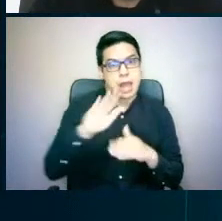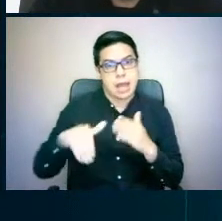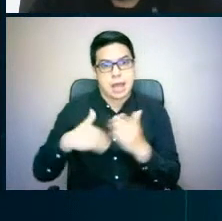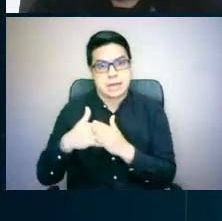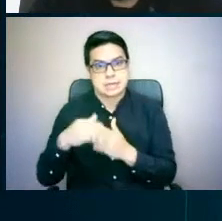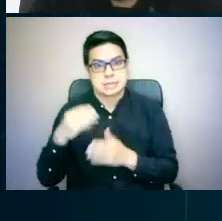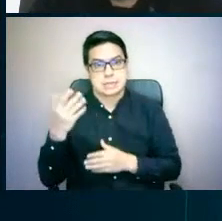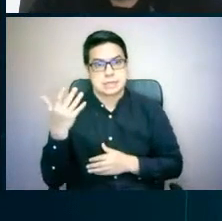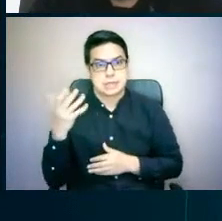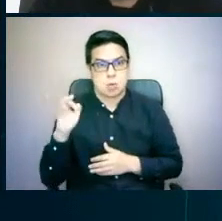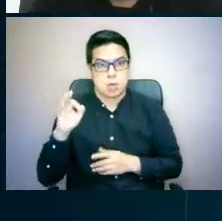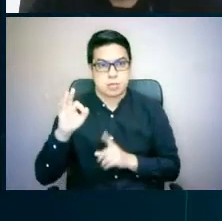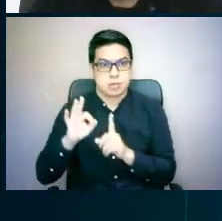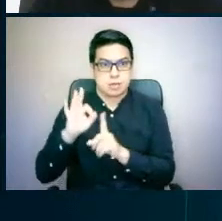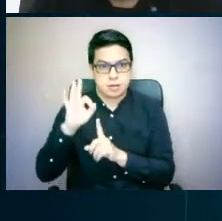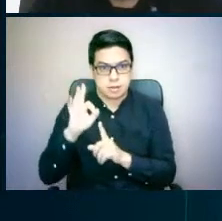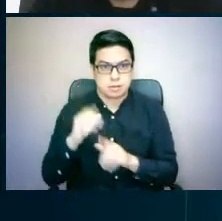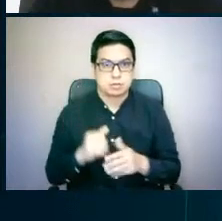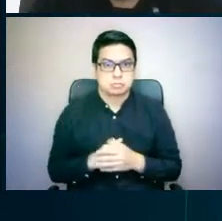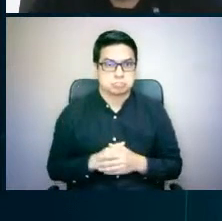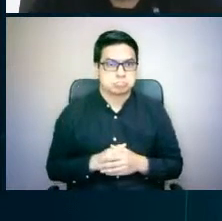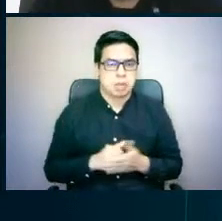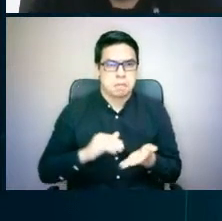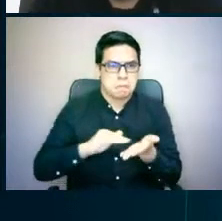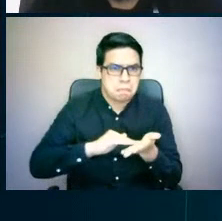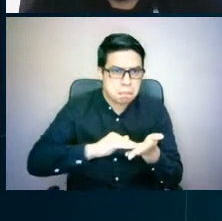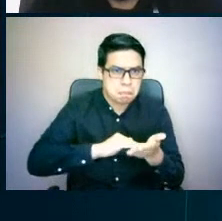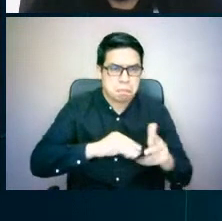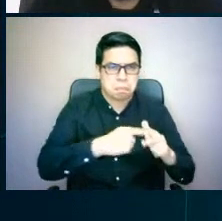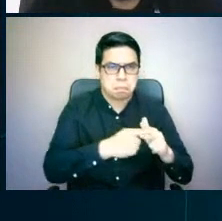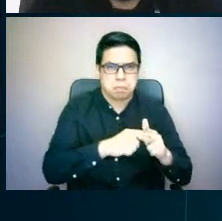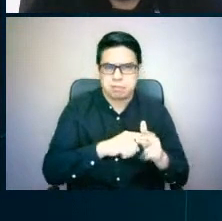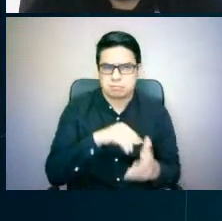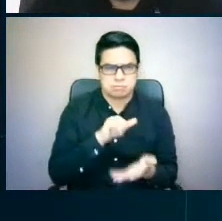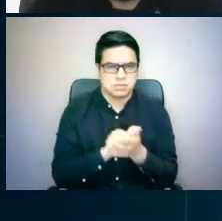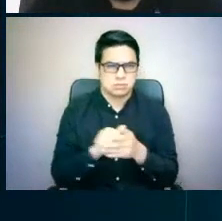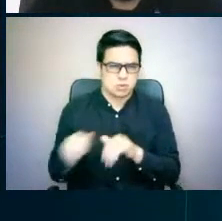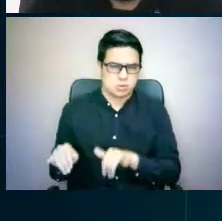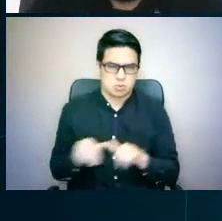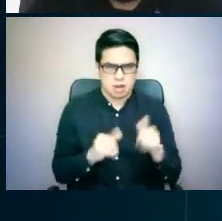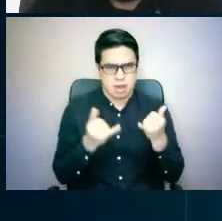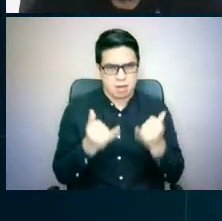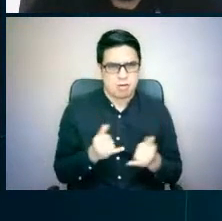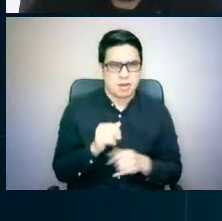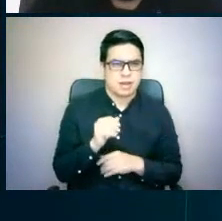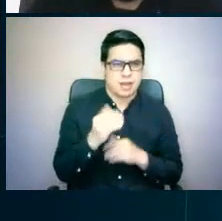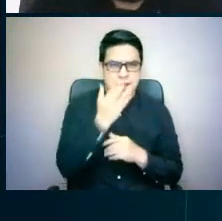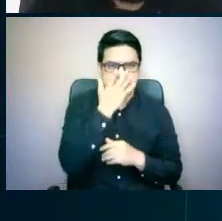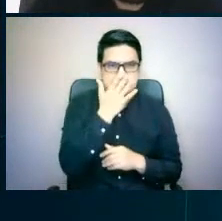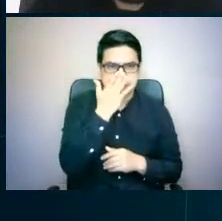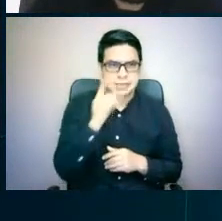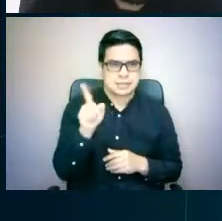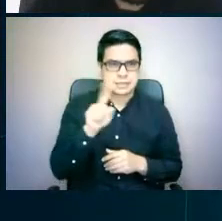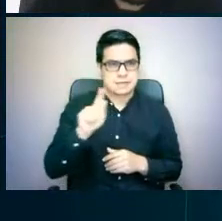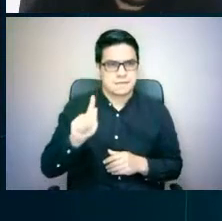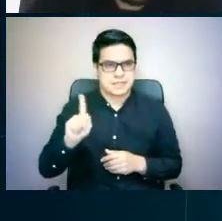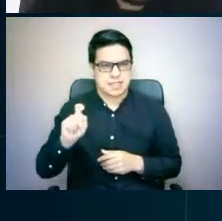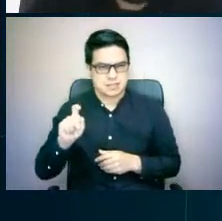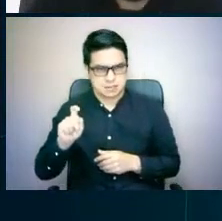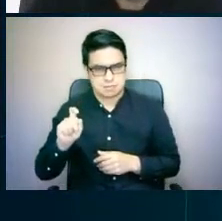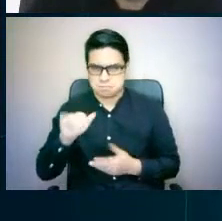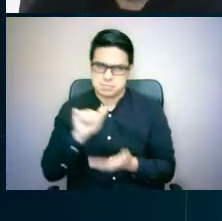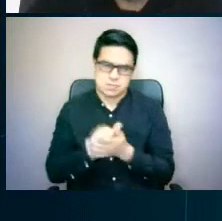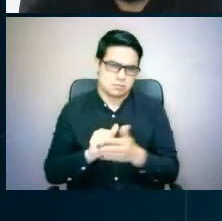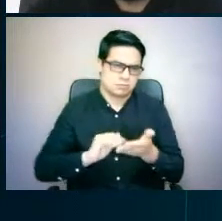mantenimiento similares a las que tenemos actualmente en los equipos de gas SF6. Para el mantenimiento se